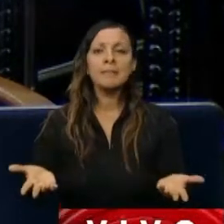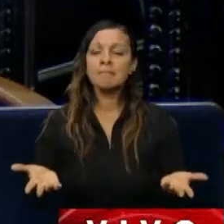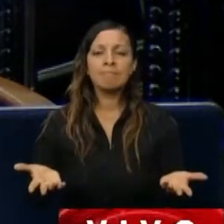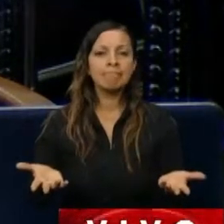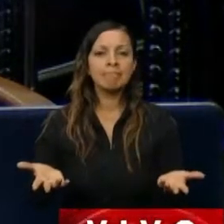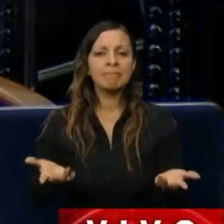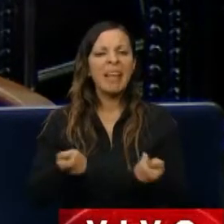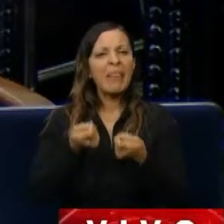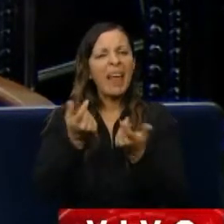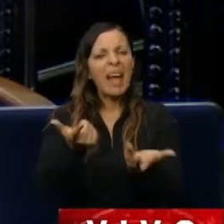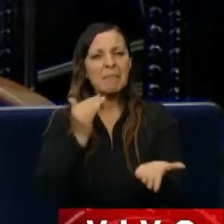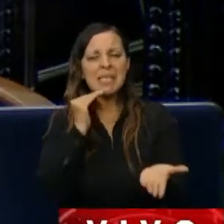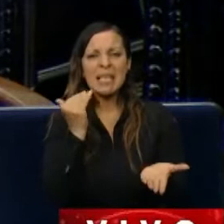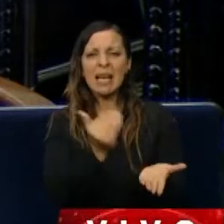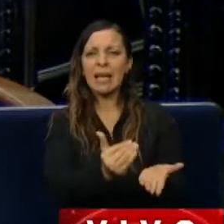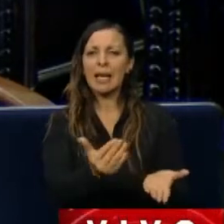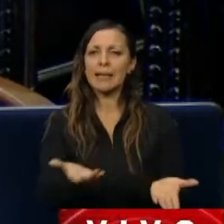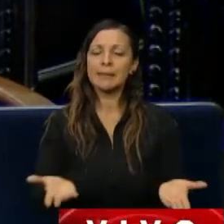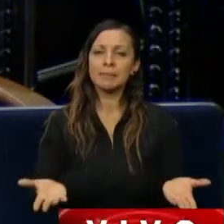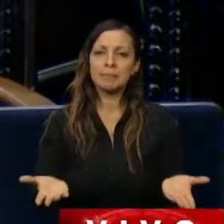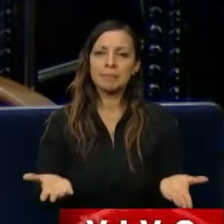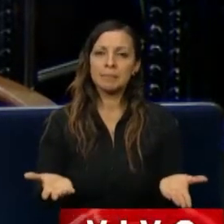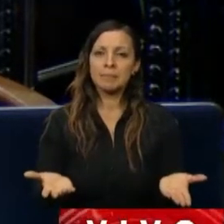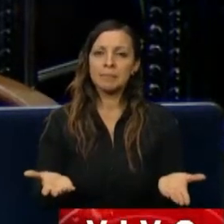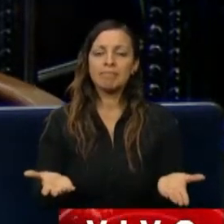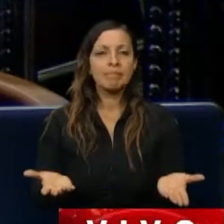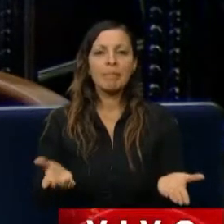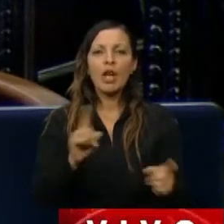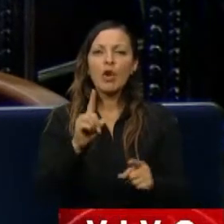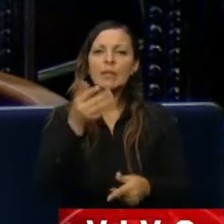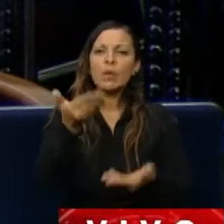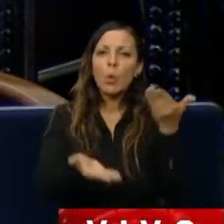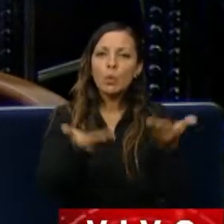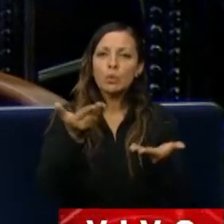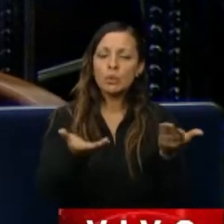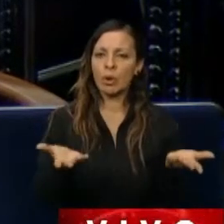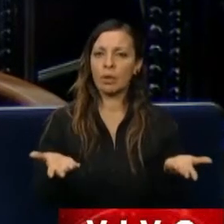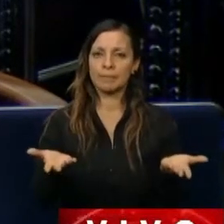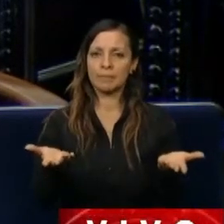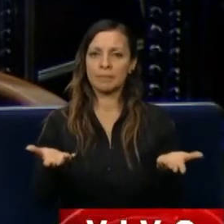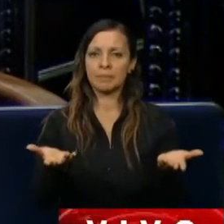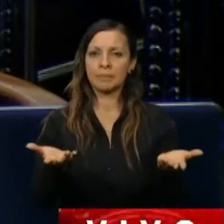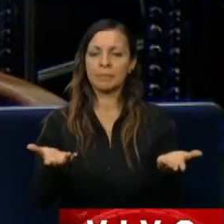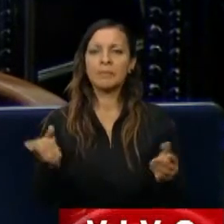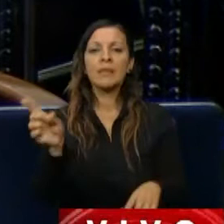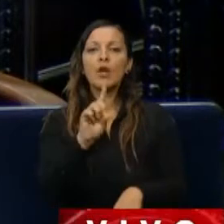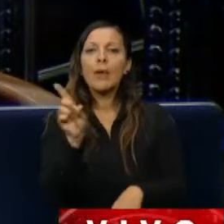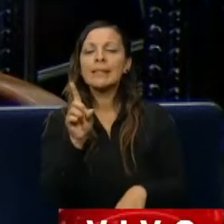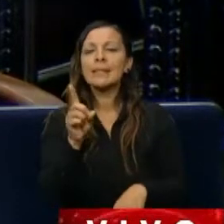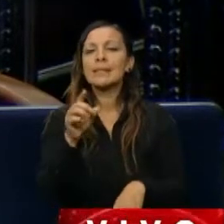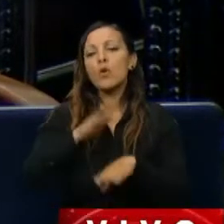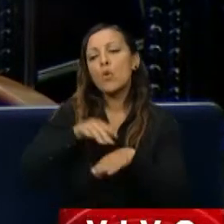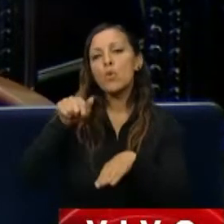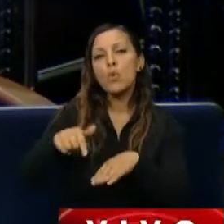encierra un mensaje que no es de justicia, y no es porque el sistema